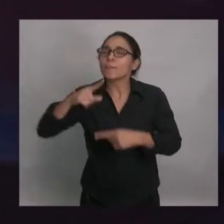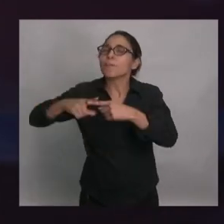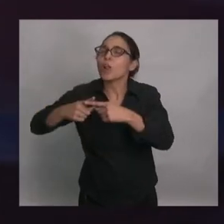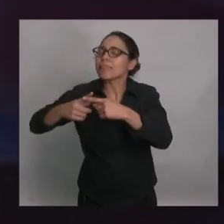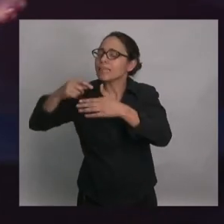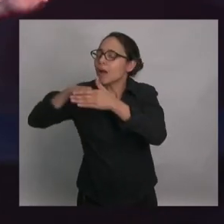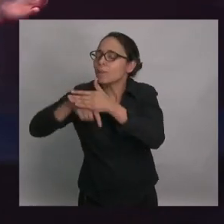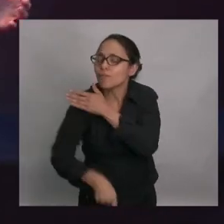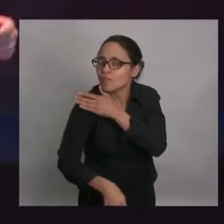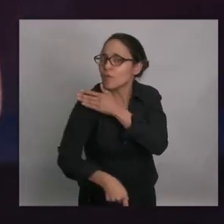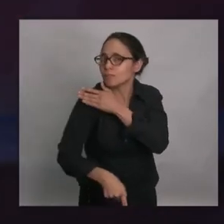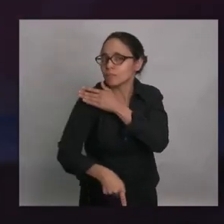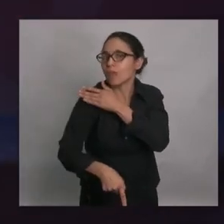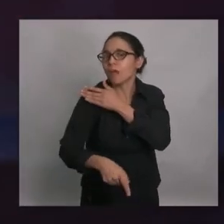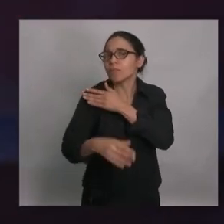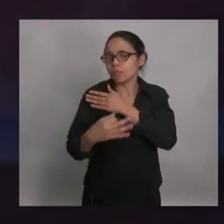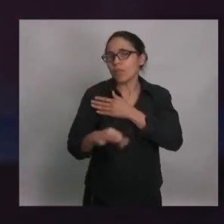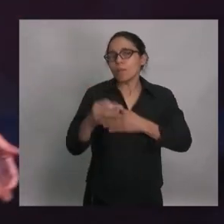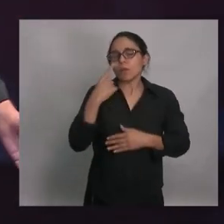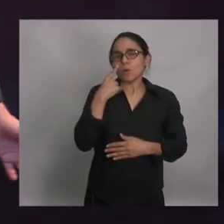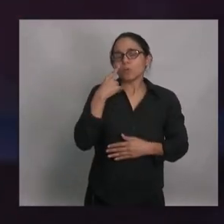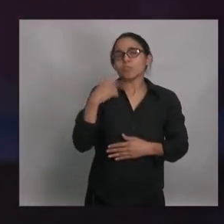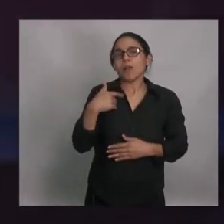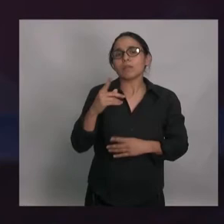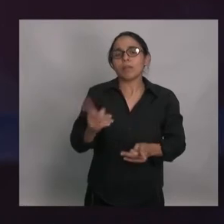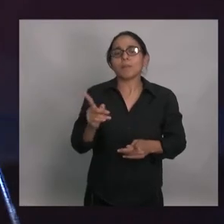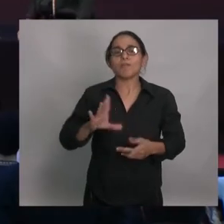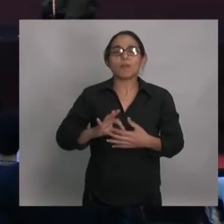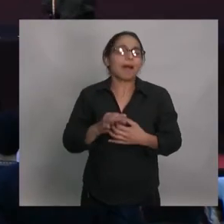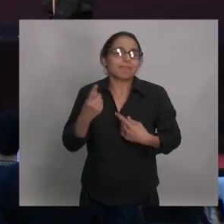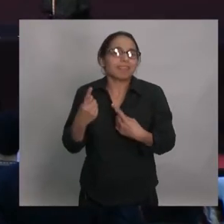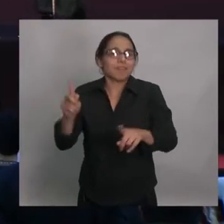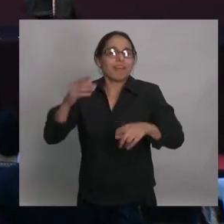es un elemento totalmente extraño a clarkson y de extraño también a mí muchas gracias